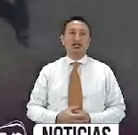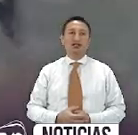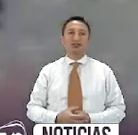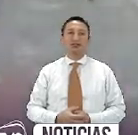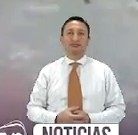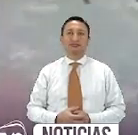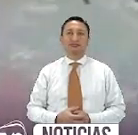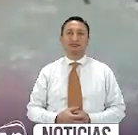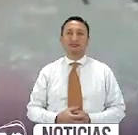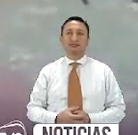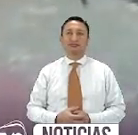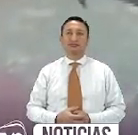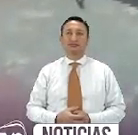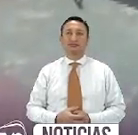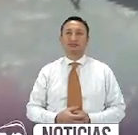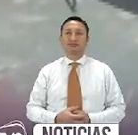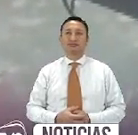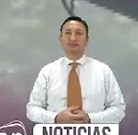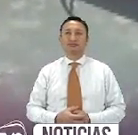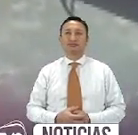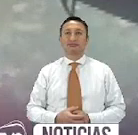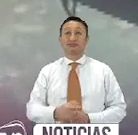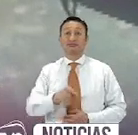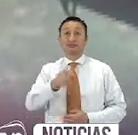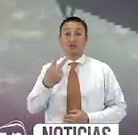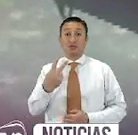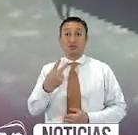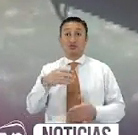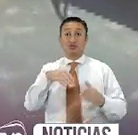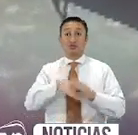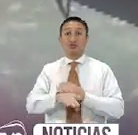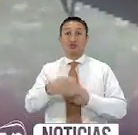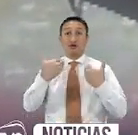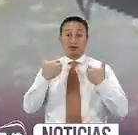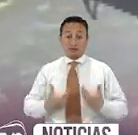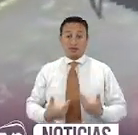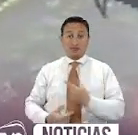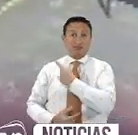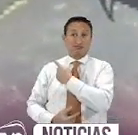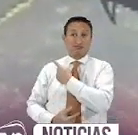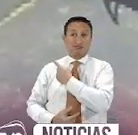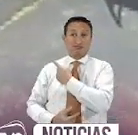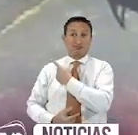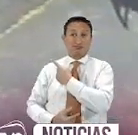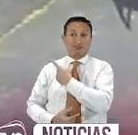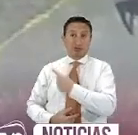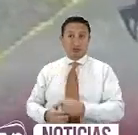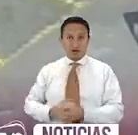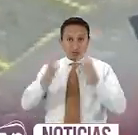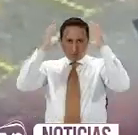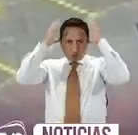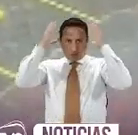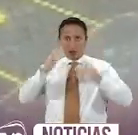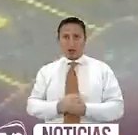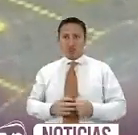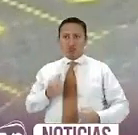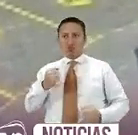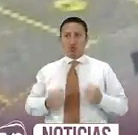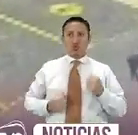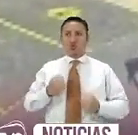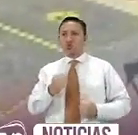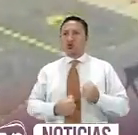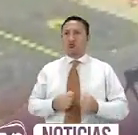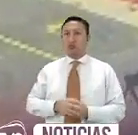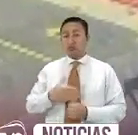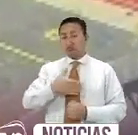Así fue como ingresaron 2 de los delincuentes, uno de negro y otro con traje industrial, con casco, listo, como que